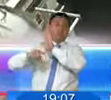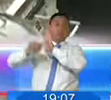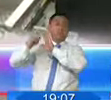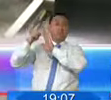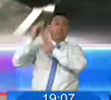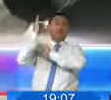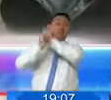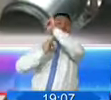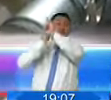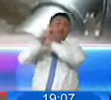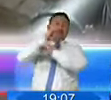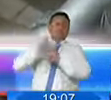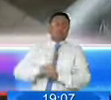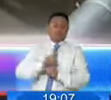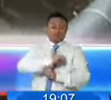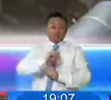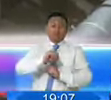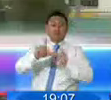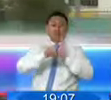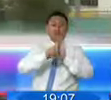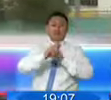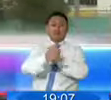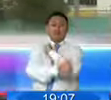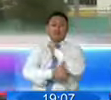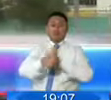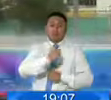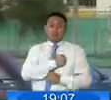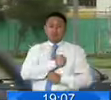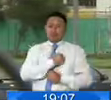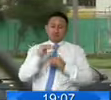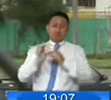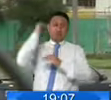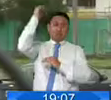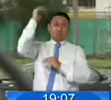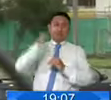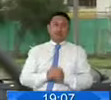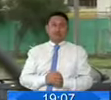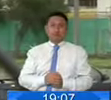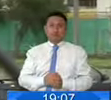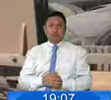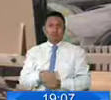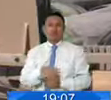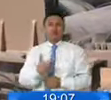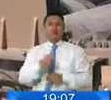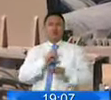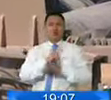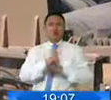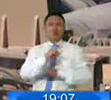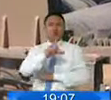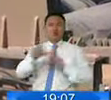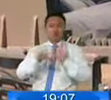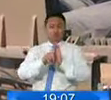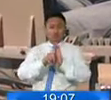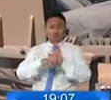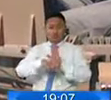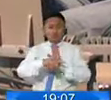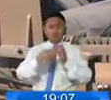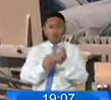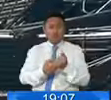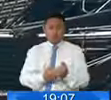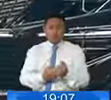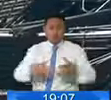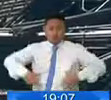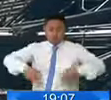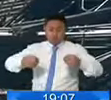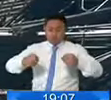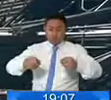primacía jerárquica sobre las legislaciones locales. Enfatiza además que no hay uso ilegal de los recursos del proyecto, mismo que